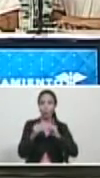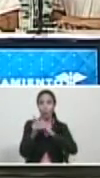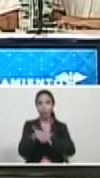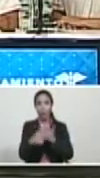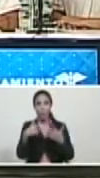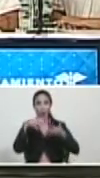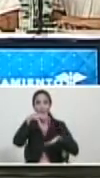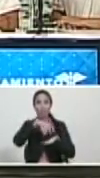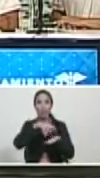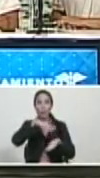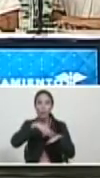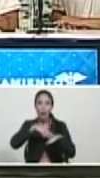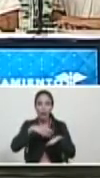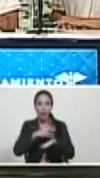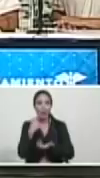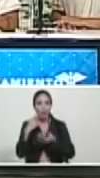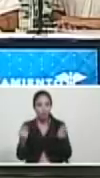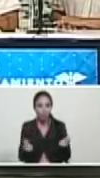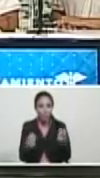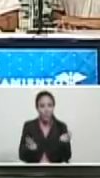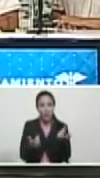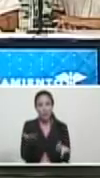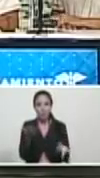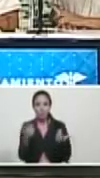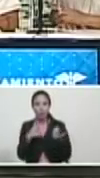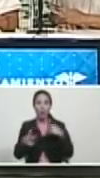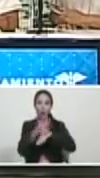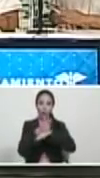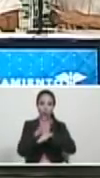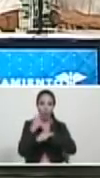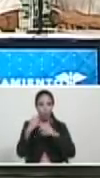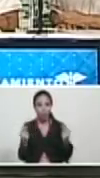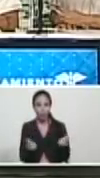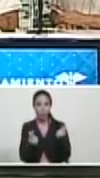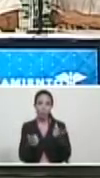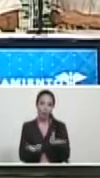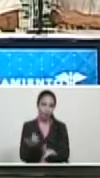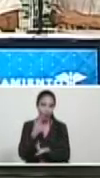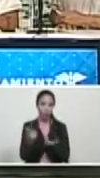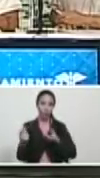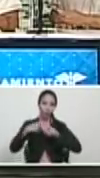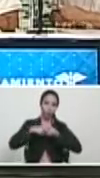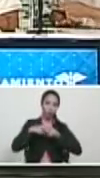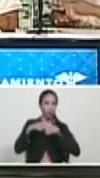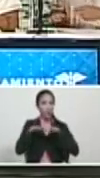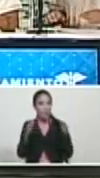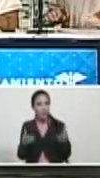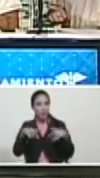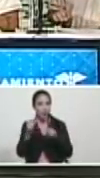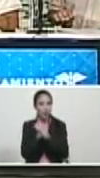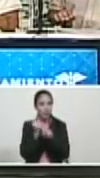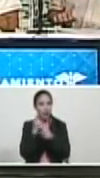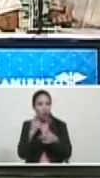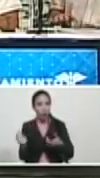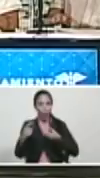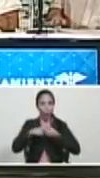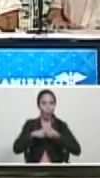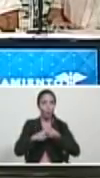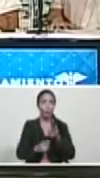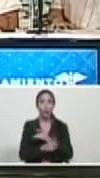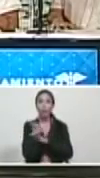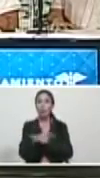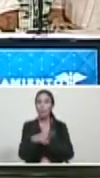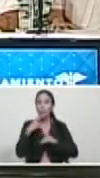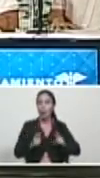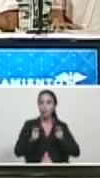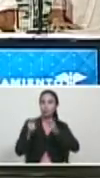que lo incorporo en esta mesa. Y además, quiero anunciar la